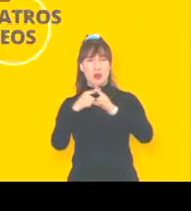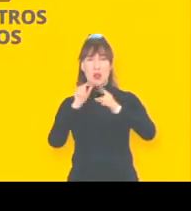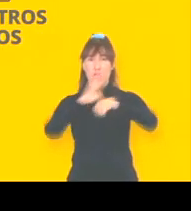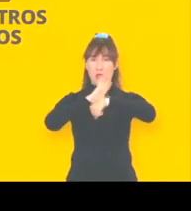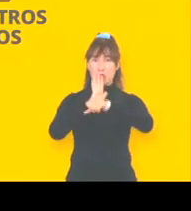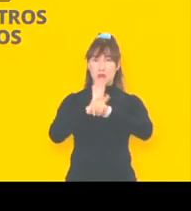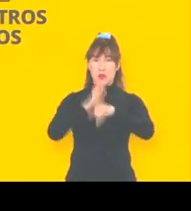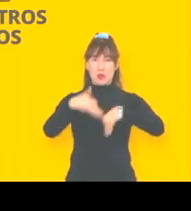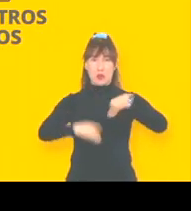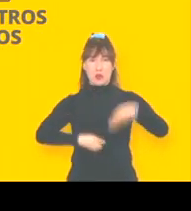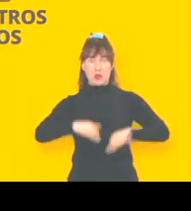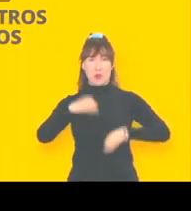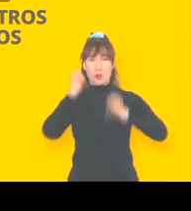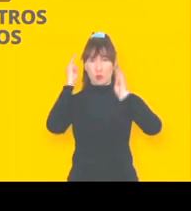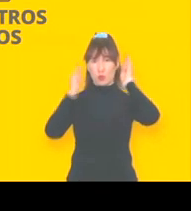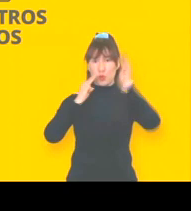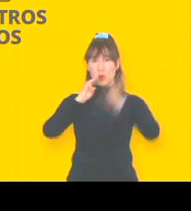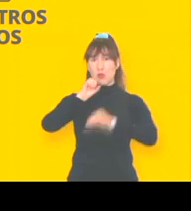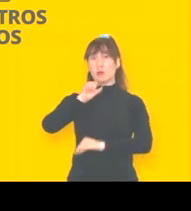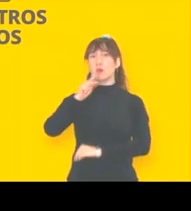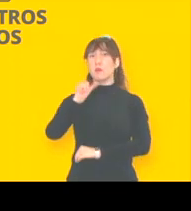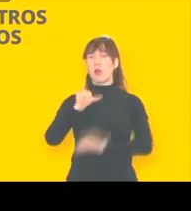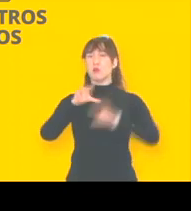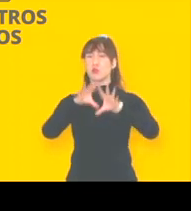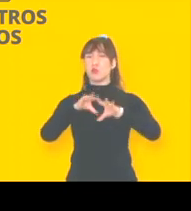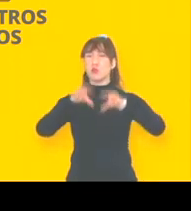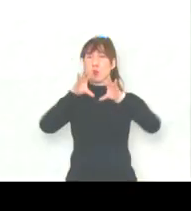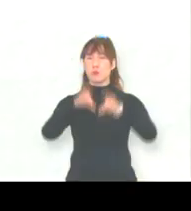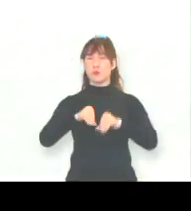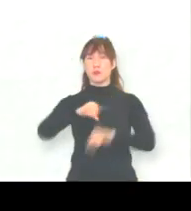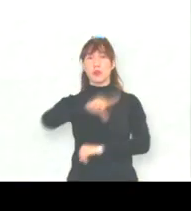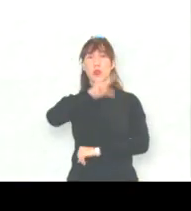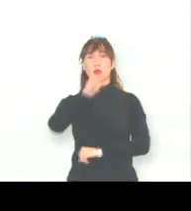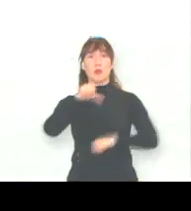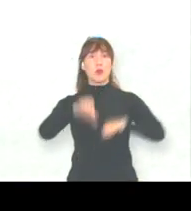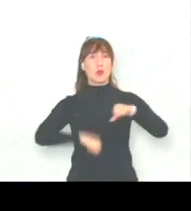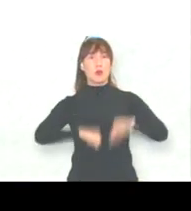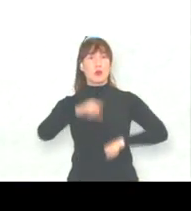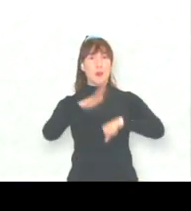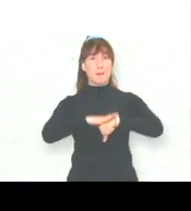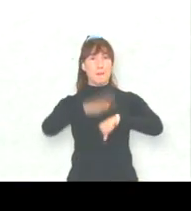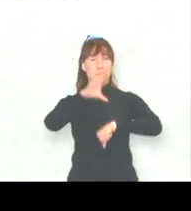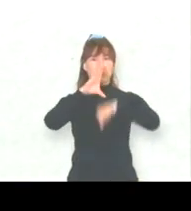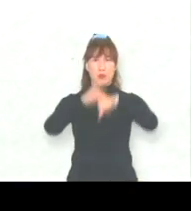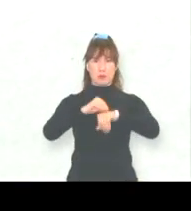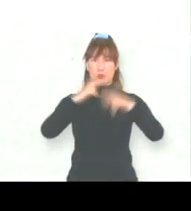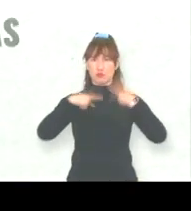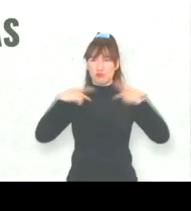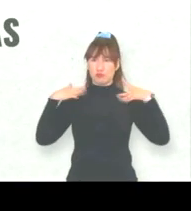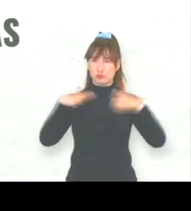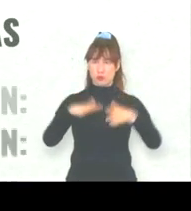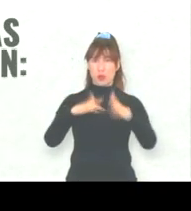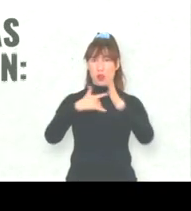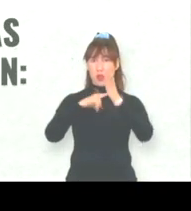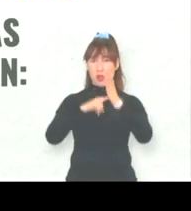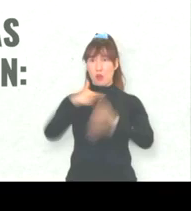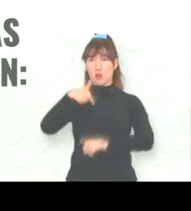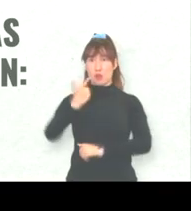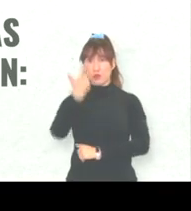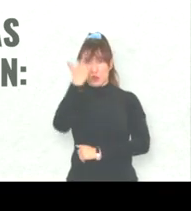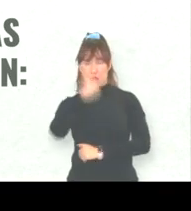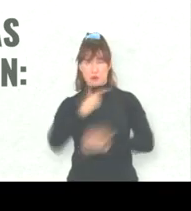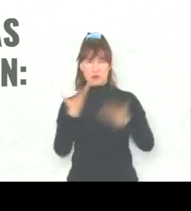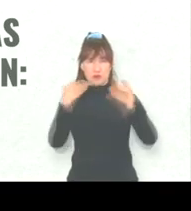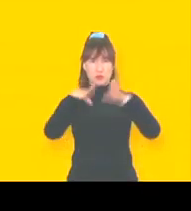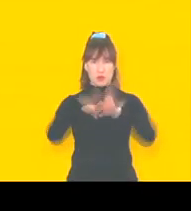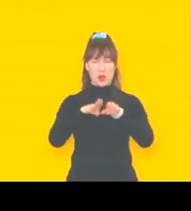religiosos, cines, teatros y museos, spa y centros de masaje. Las actividades que amplían su aforo y con cierre a las